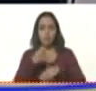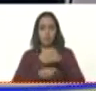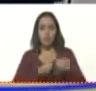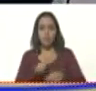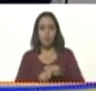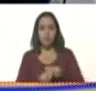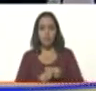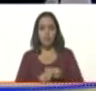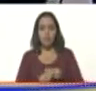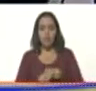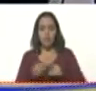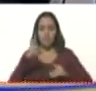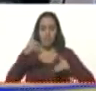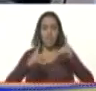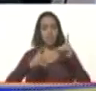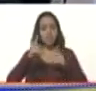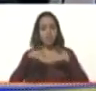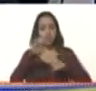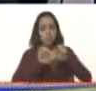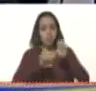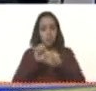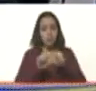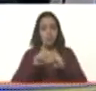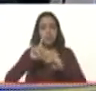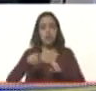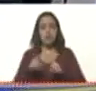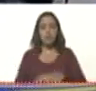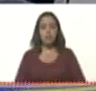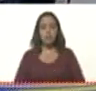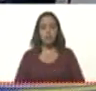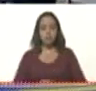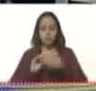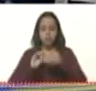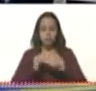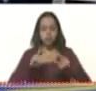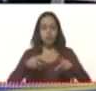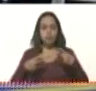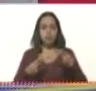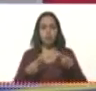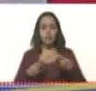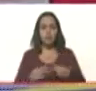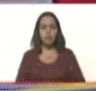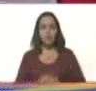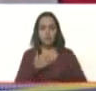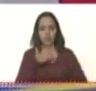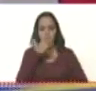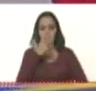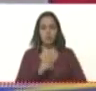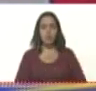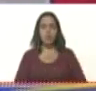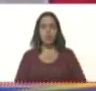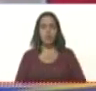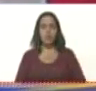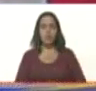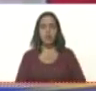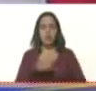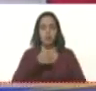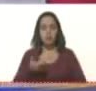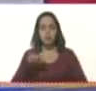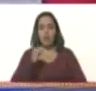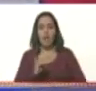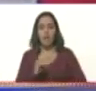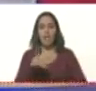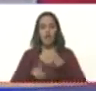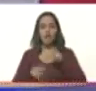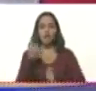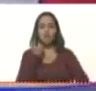parte diagnóstica y la parte de rehabilitación cardiovascular respiratoria. Para las personas que tengan un diagnóstico establecido,